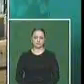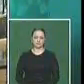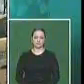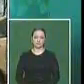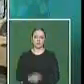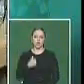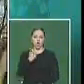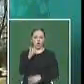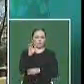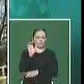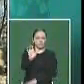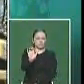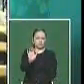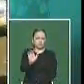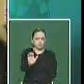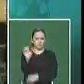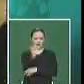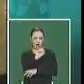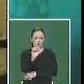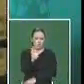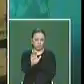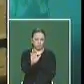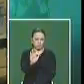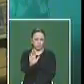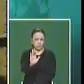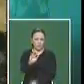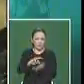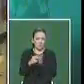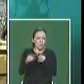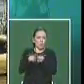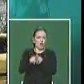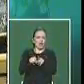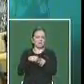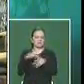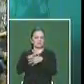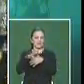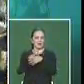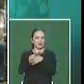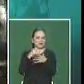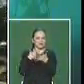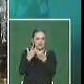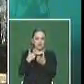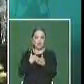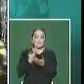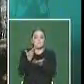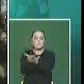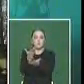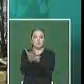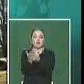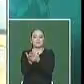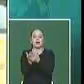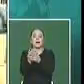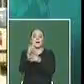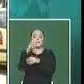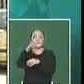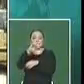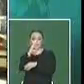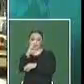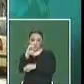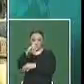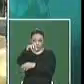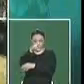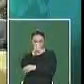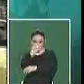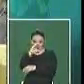Hoy los pitos fueron la extensión de la voz de un grupo de taxistas que propone aumentar el pico y placa de dos a cuatro veces al mes y durante las